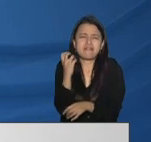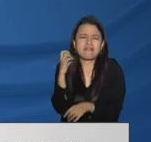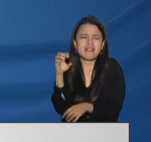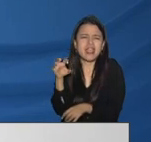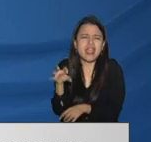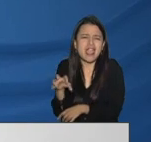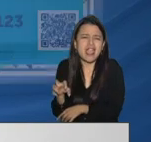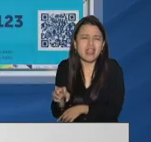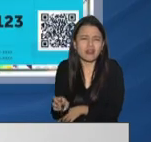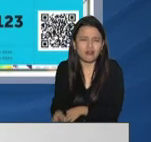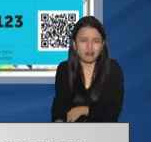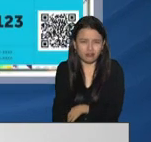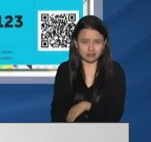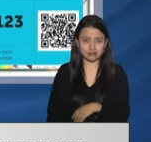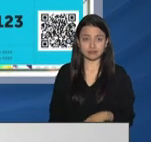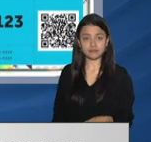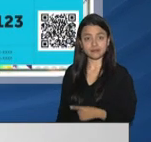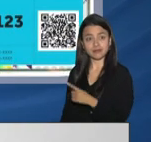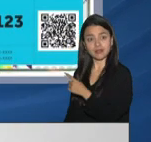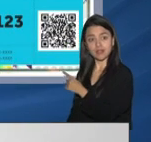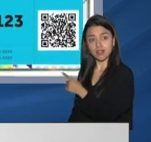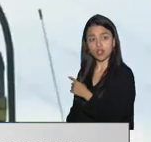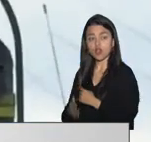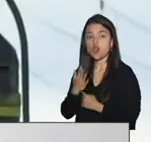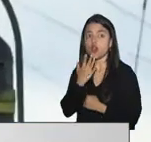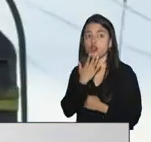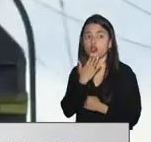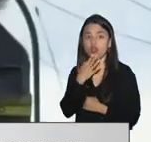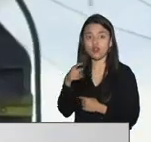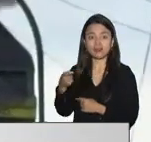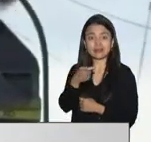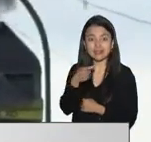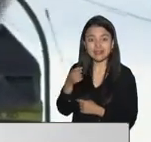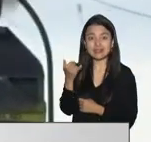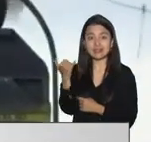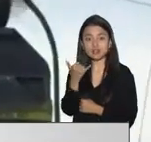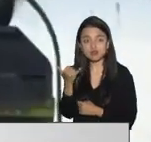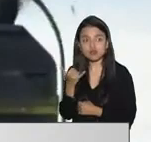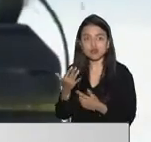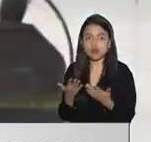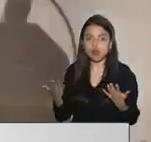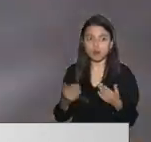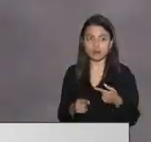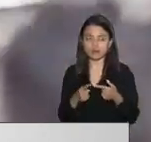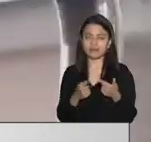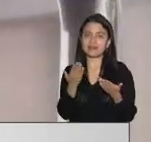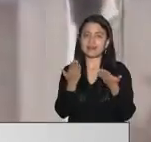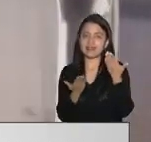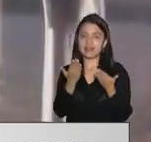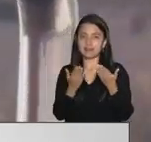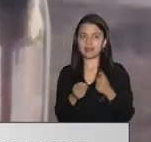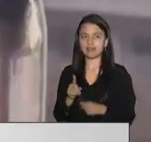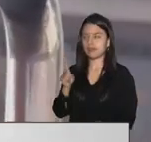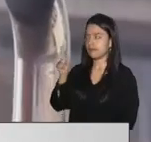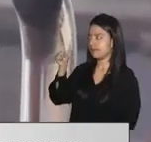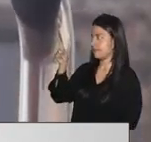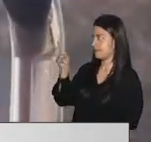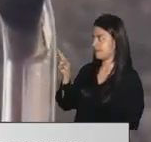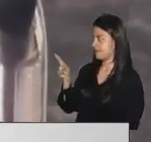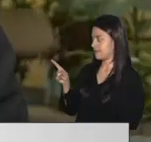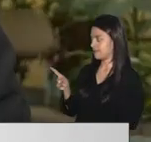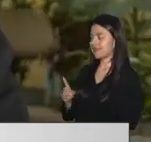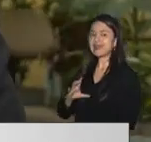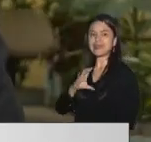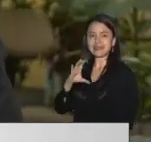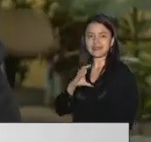y amarilla, verde y azul. El color se asignará de acuerdo con el tipo de combustible, el modelo, la tecnología del motor y la cantidad de emisiones. Los